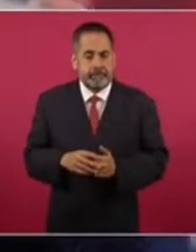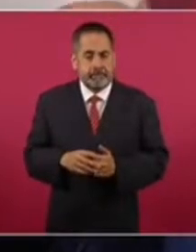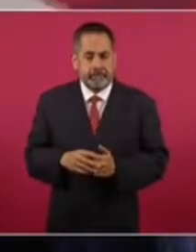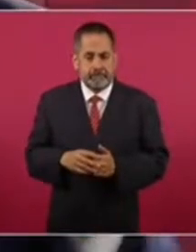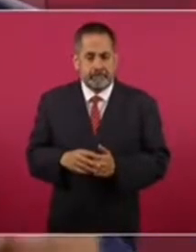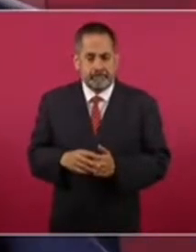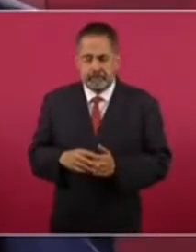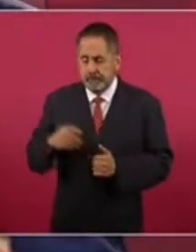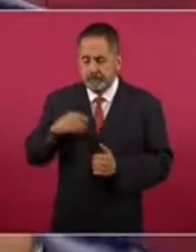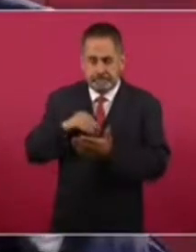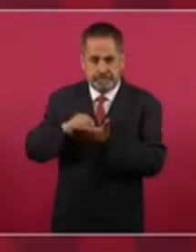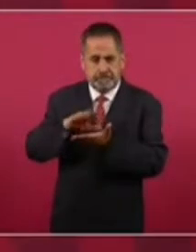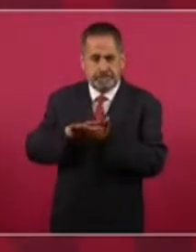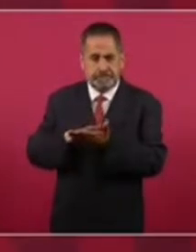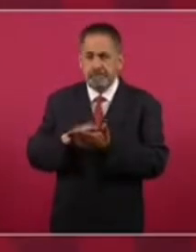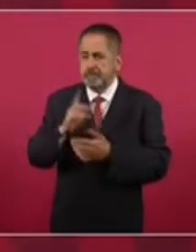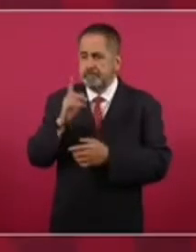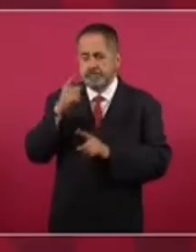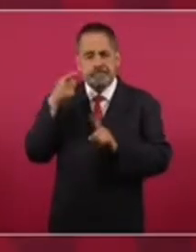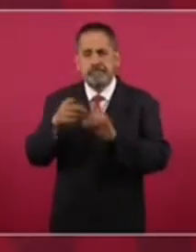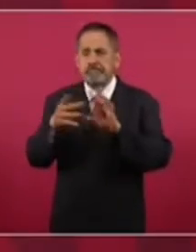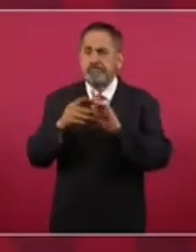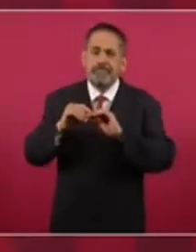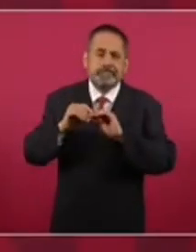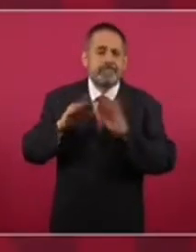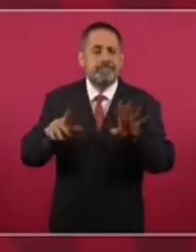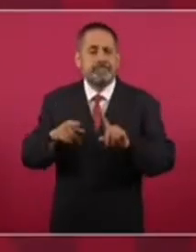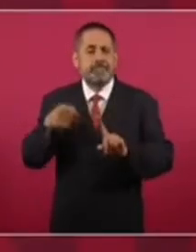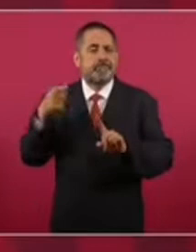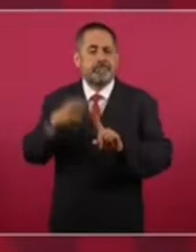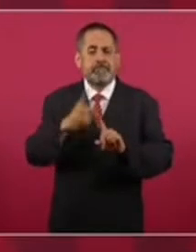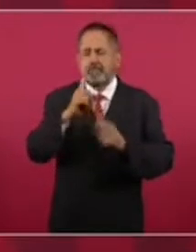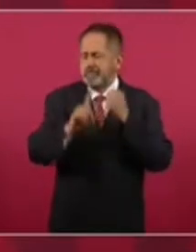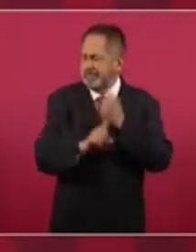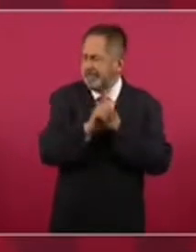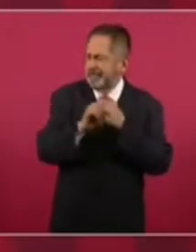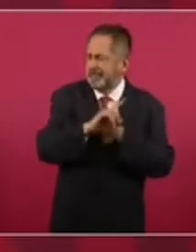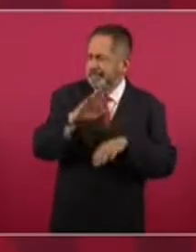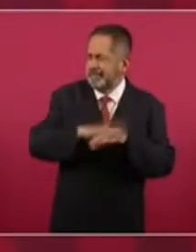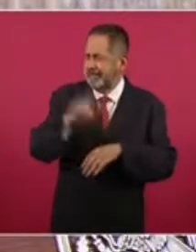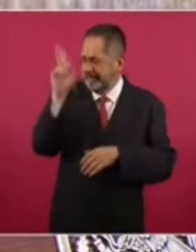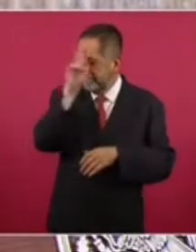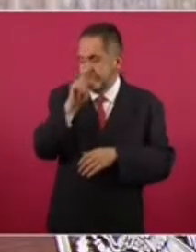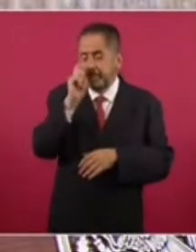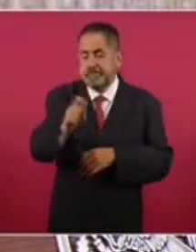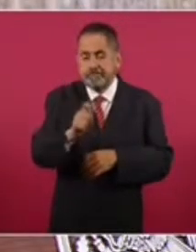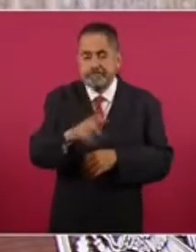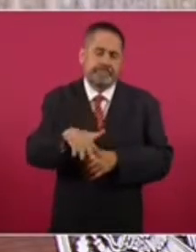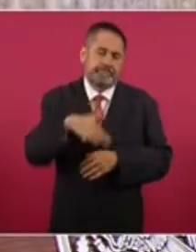dejamos de manifiesto que el principal problema de México era la corrupción,